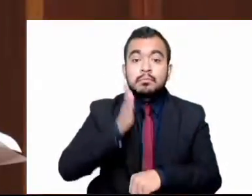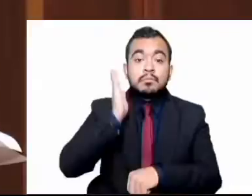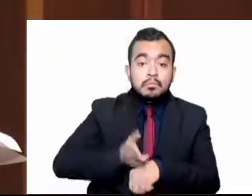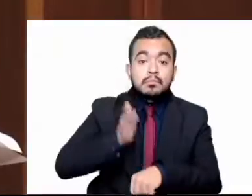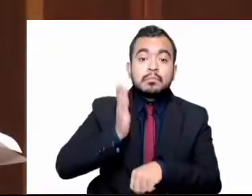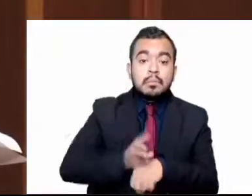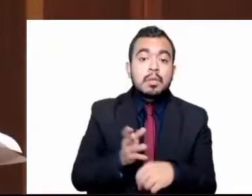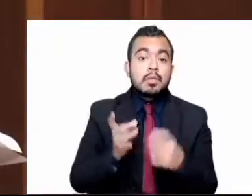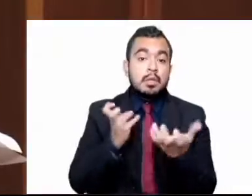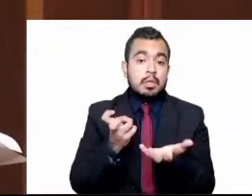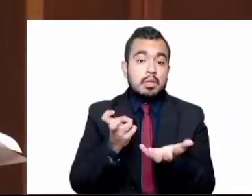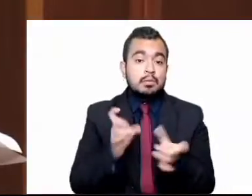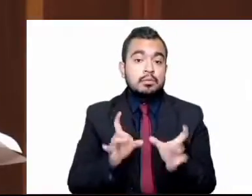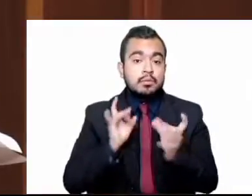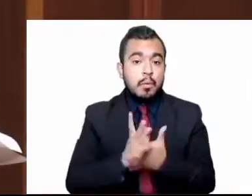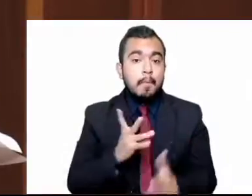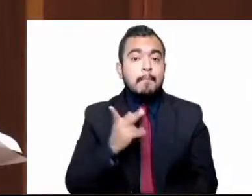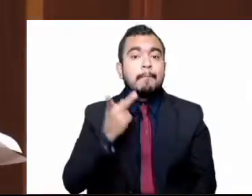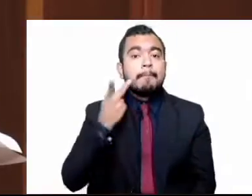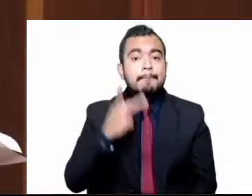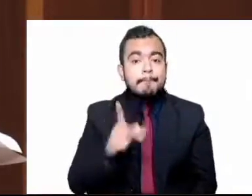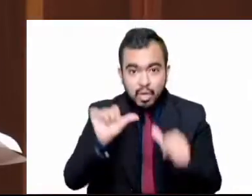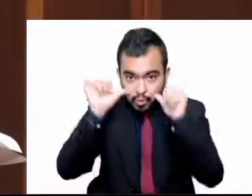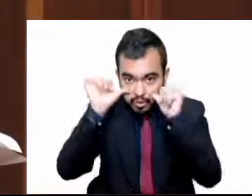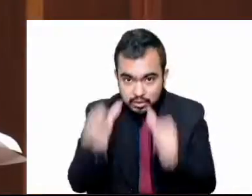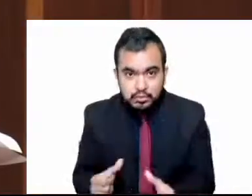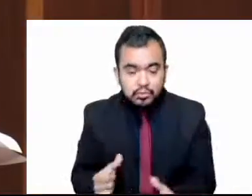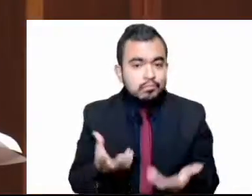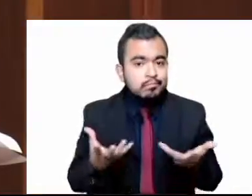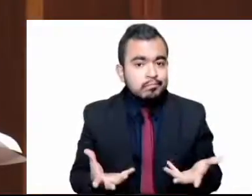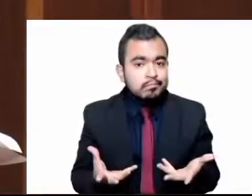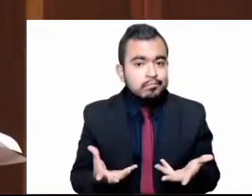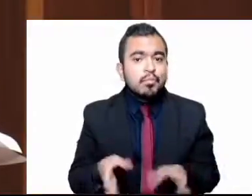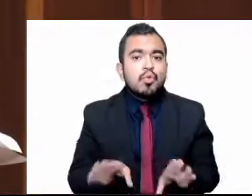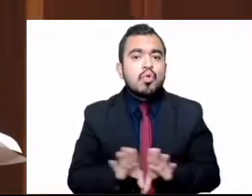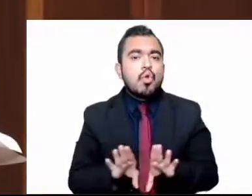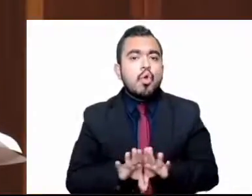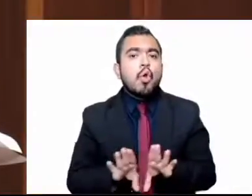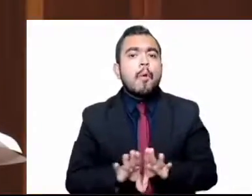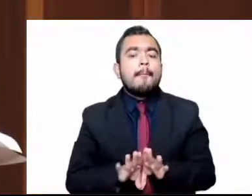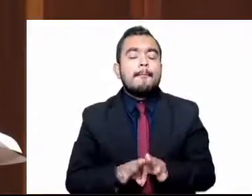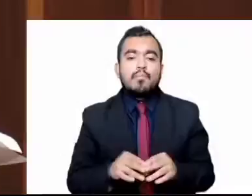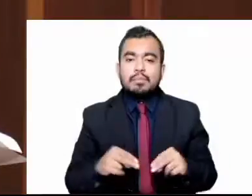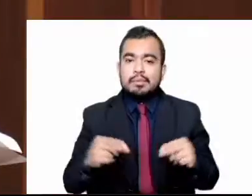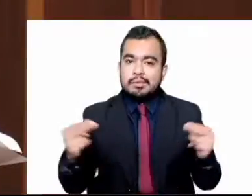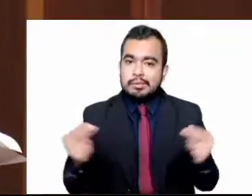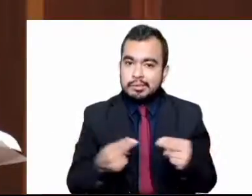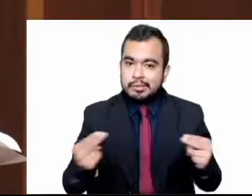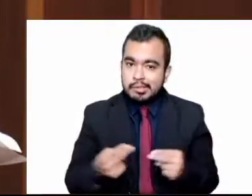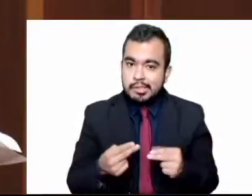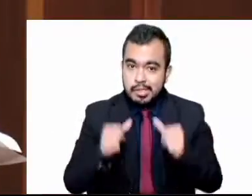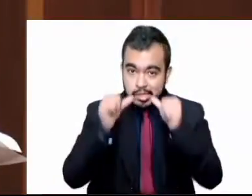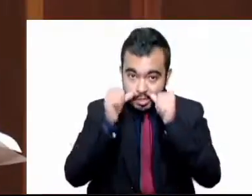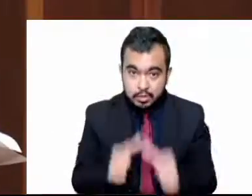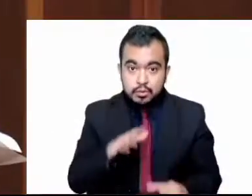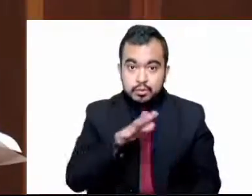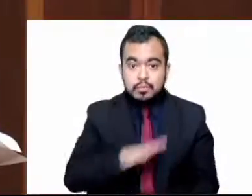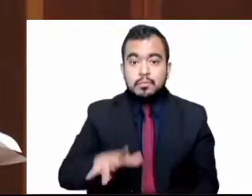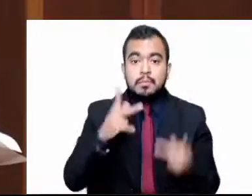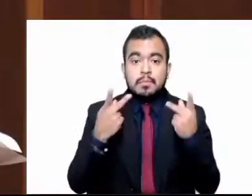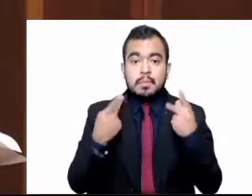han eludido concentrarse en el hecho de proporcionar la necesaria atención pública para las